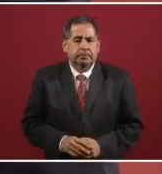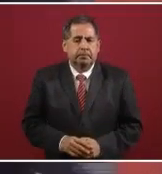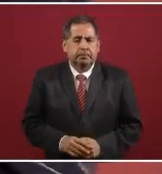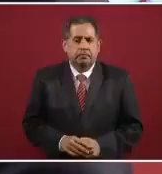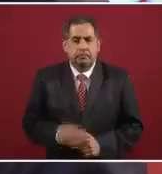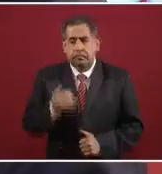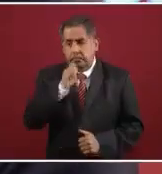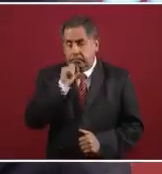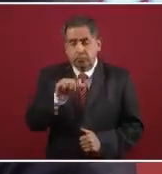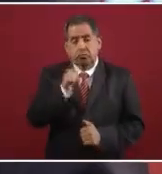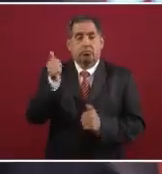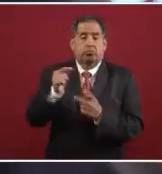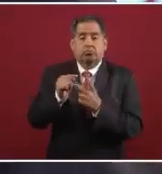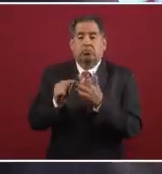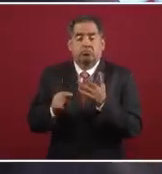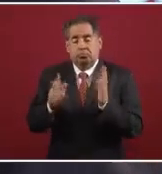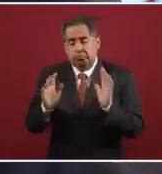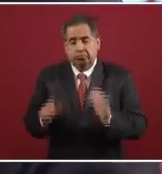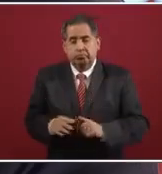Y lo demás, pues